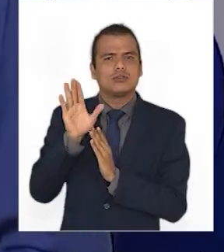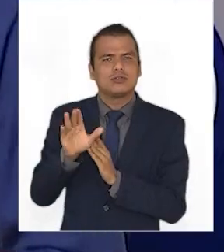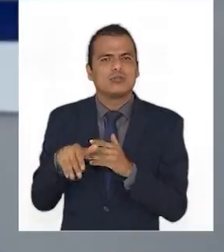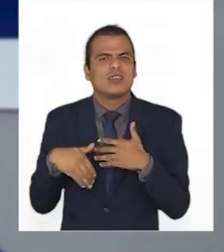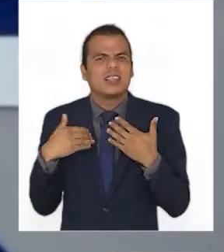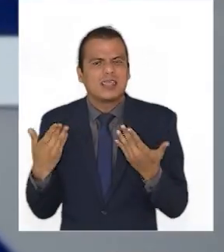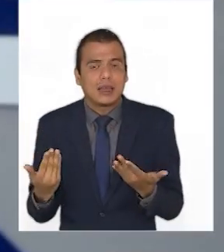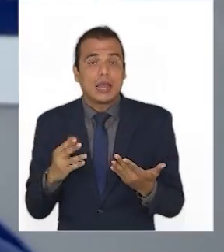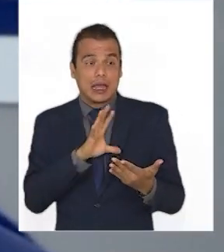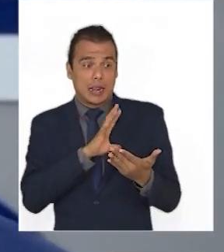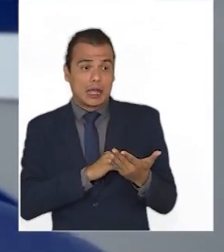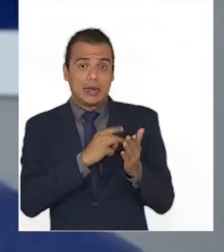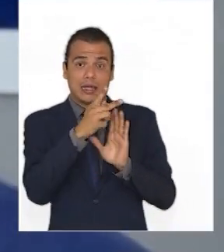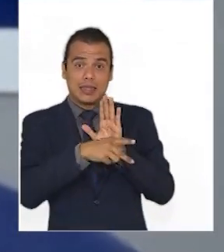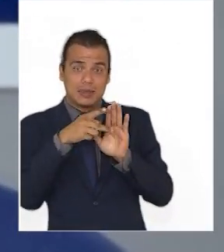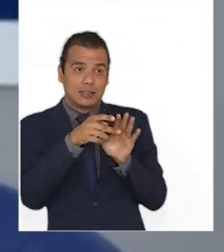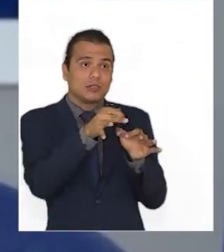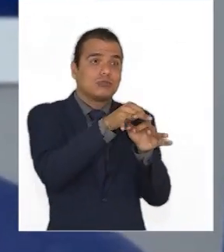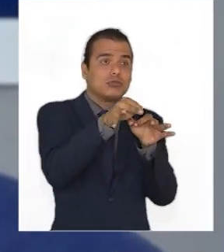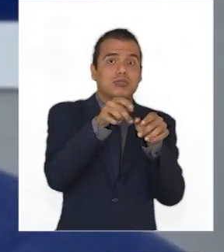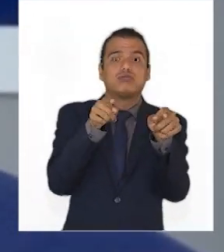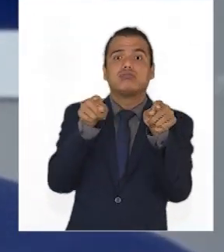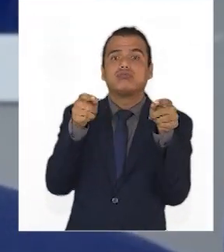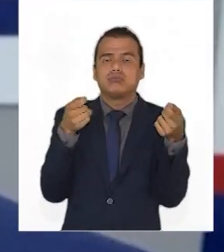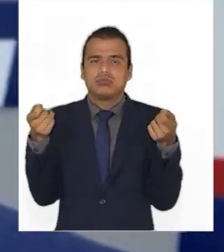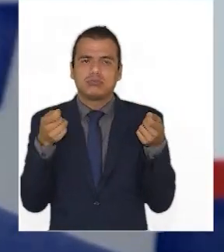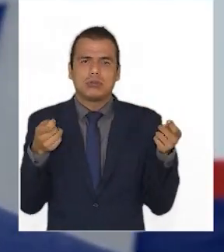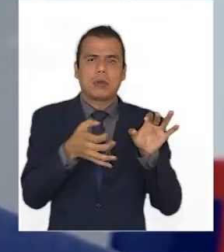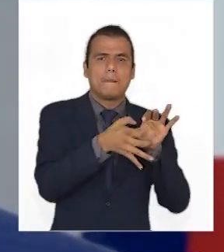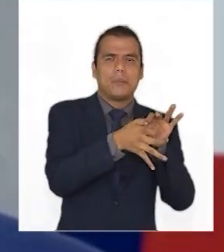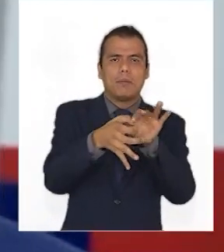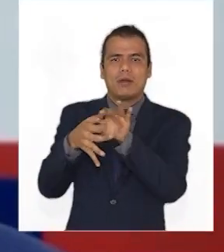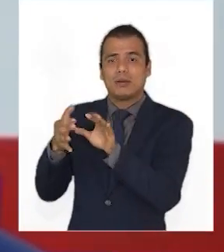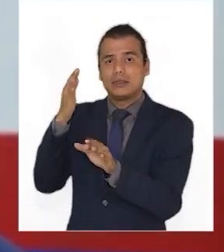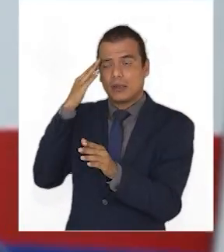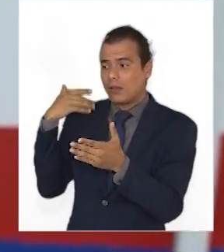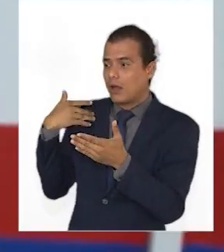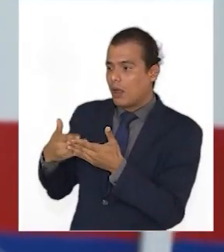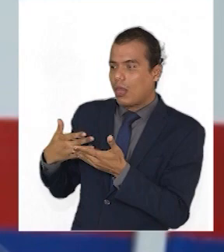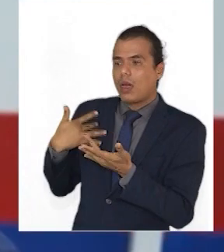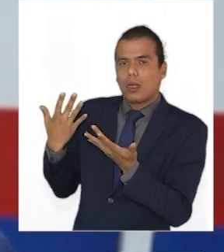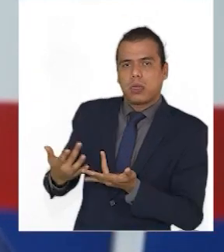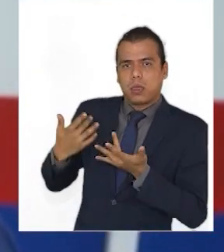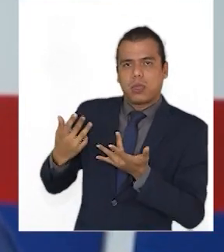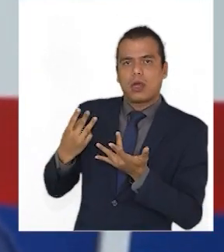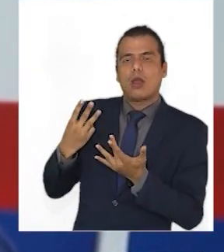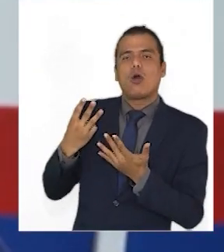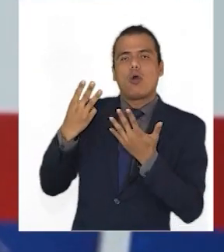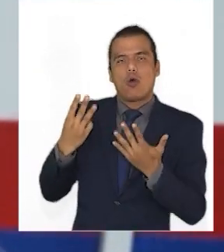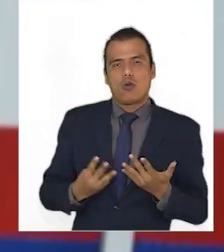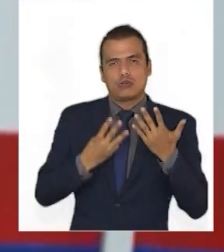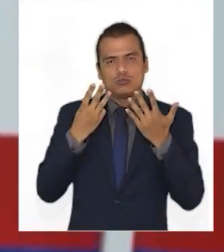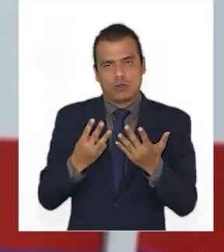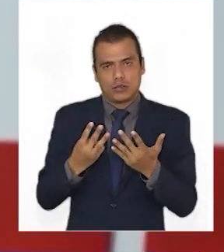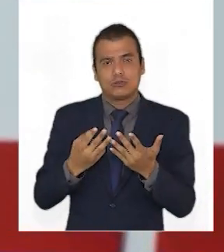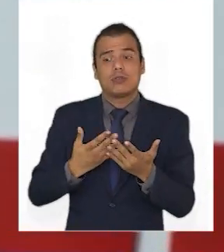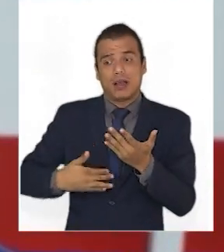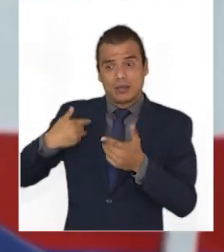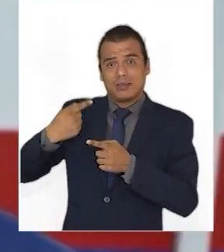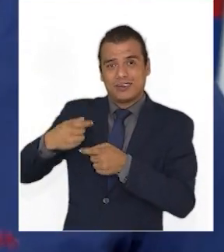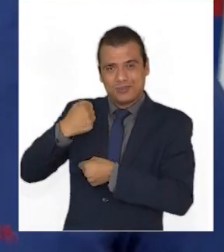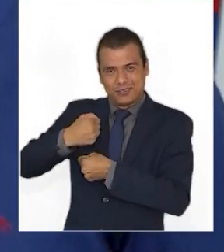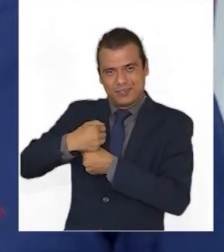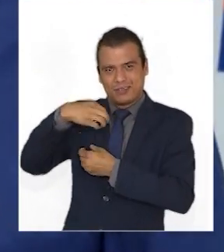tema de la movilidad, que es el tren de cercanías. Ese proyecto lo conozco bien porque hace 8 años como director de ProPacífico fuimos quienes